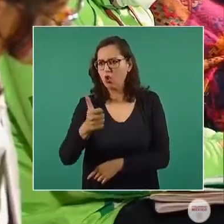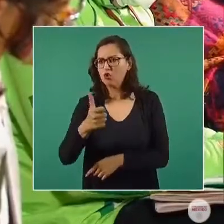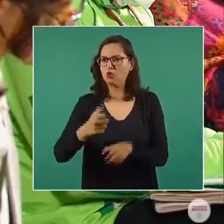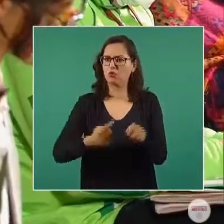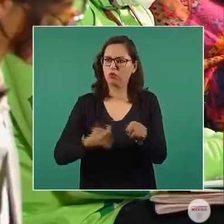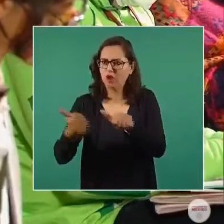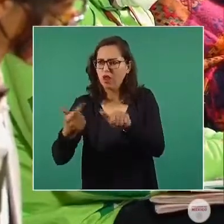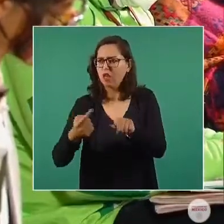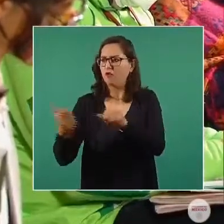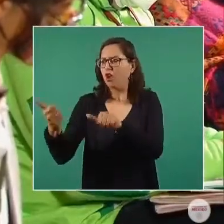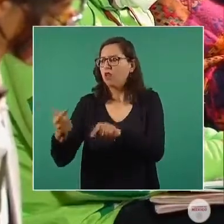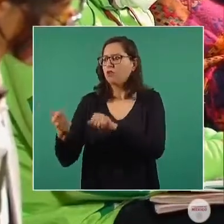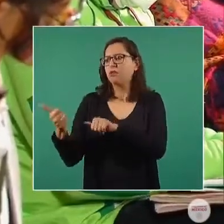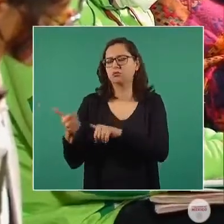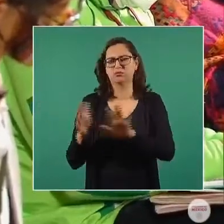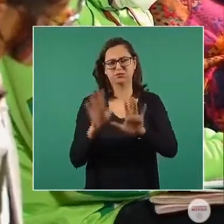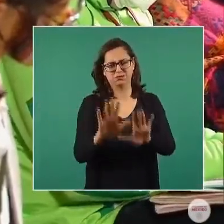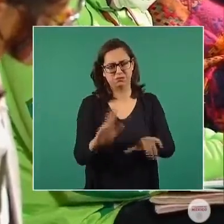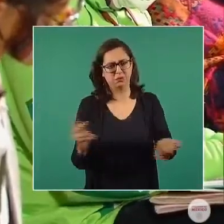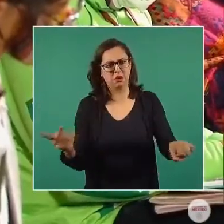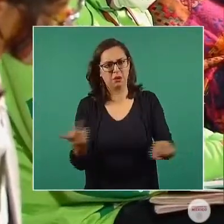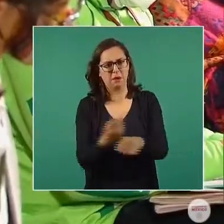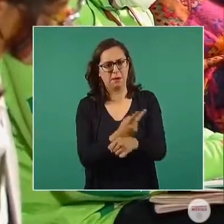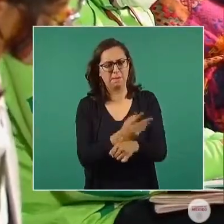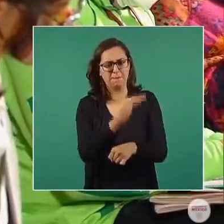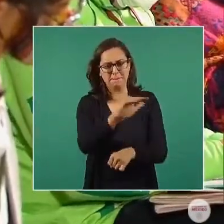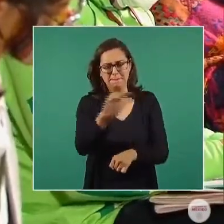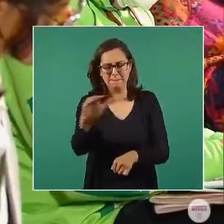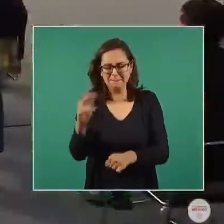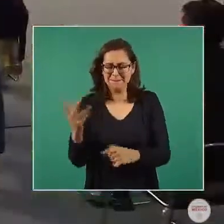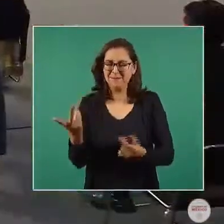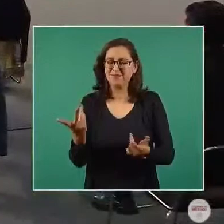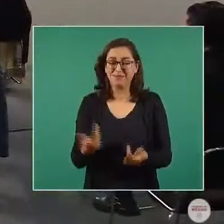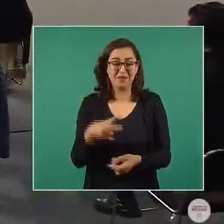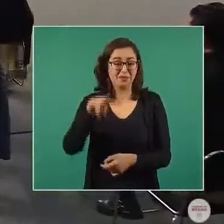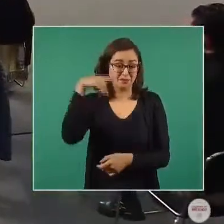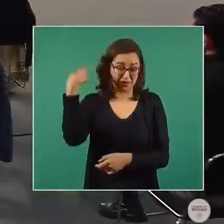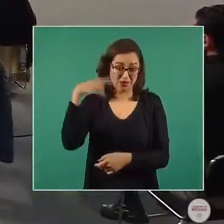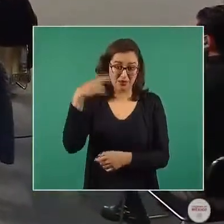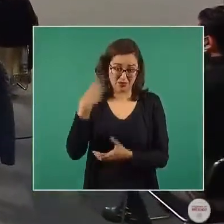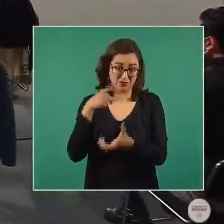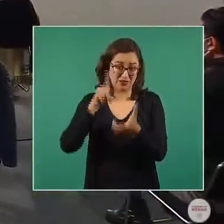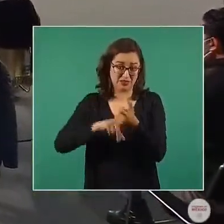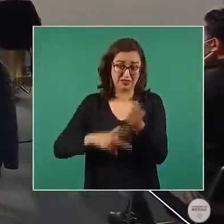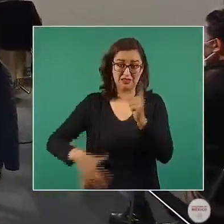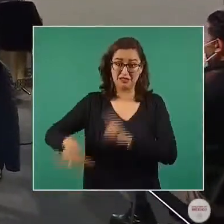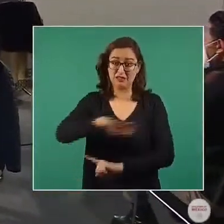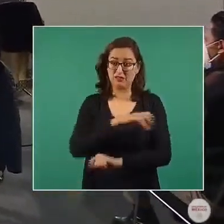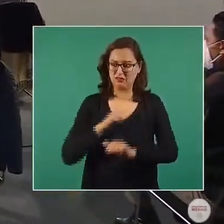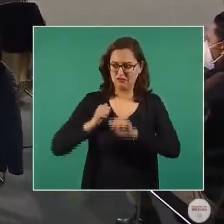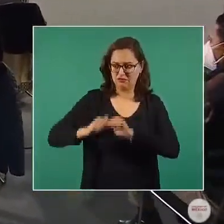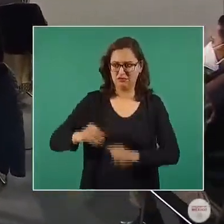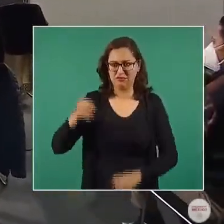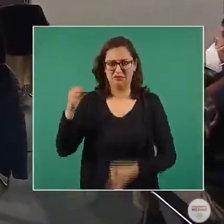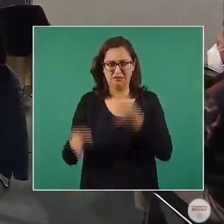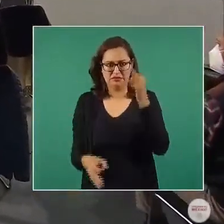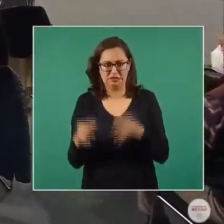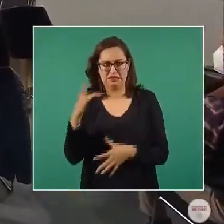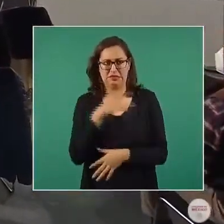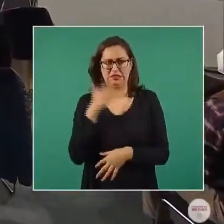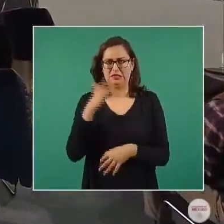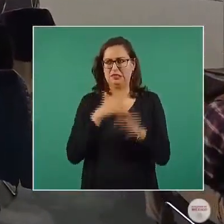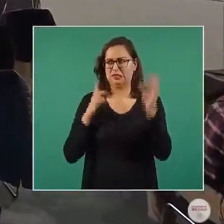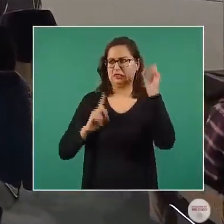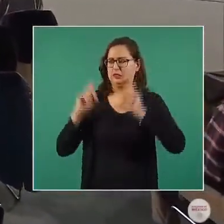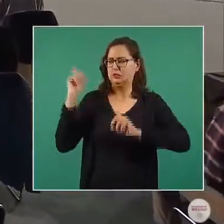que está sucediendo en el Poder Judicial allá en el Estado, pues está generando una serie de incertidumbres, ya le había yo